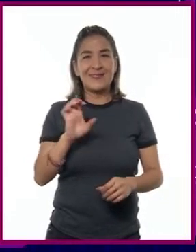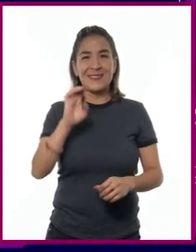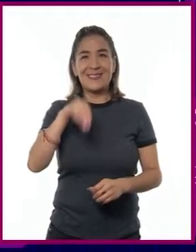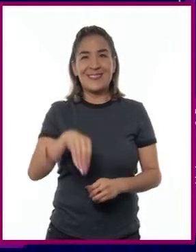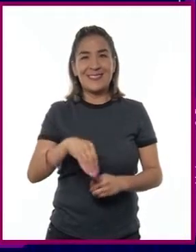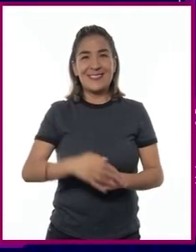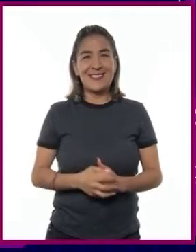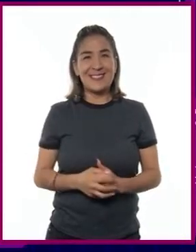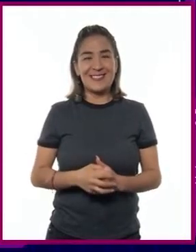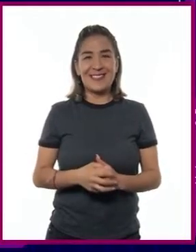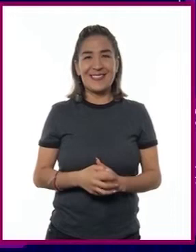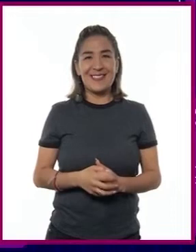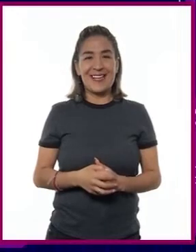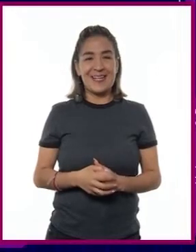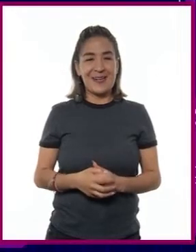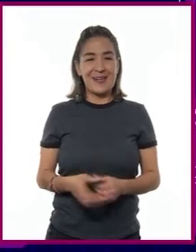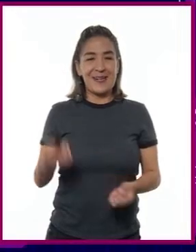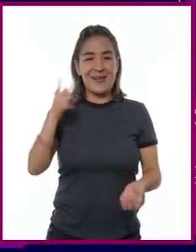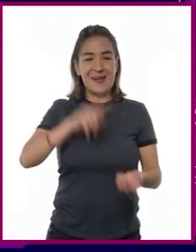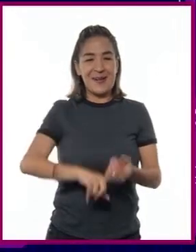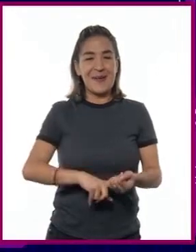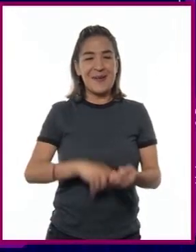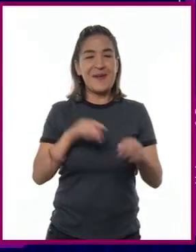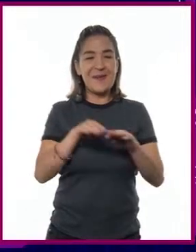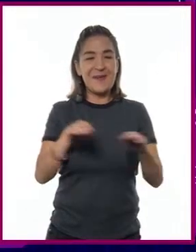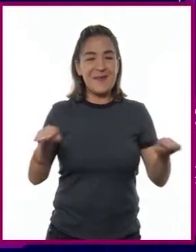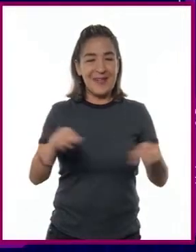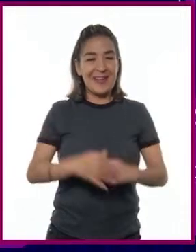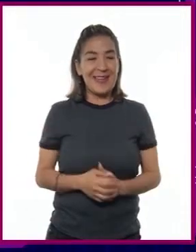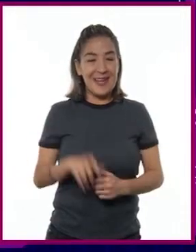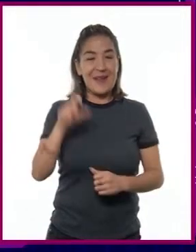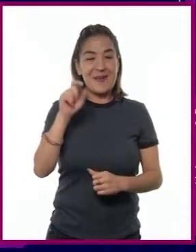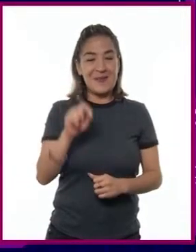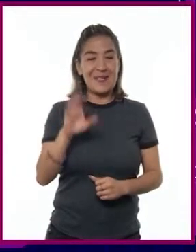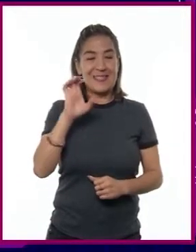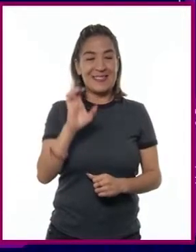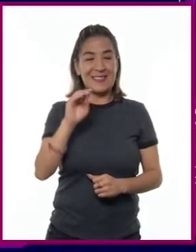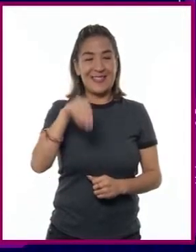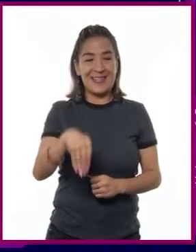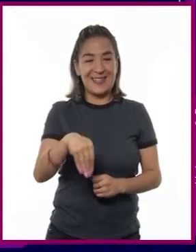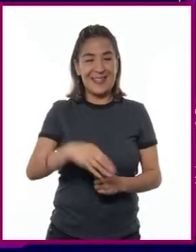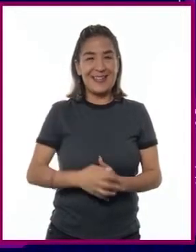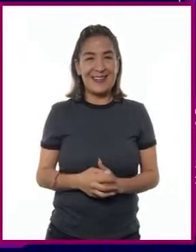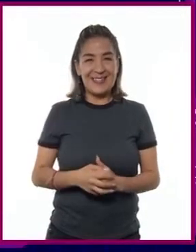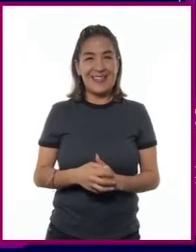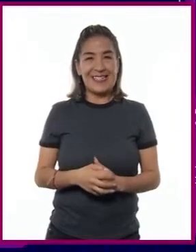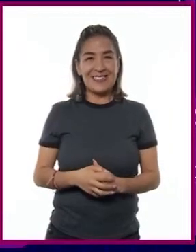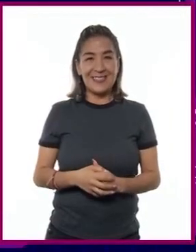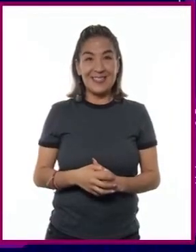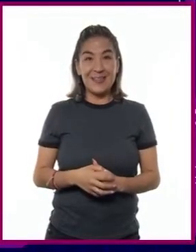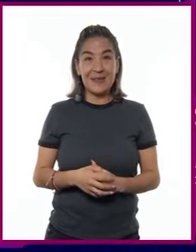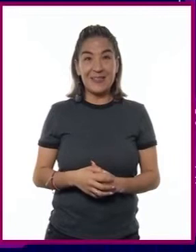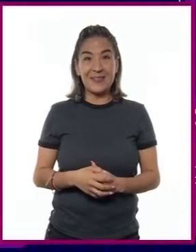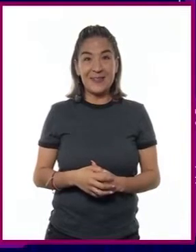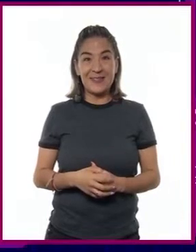la base del otro recipiente mide 20 centímetros y su altura mide